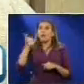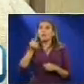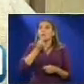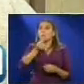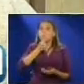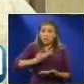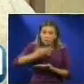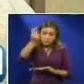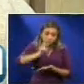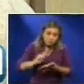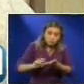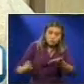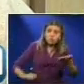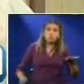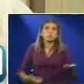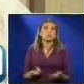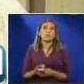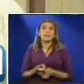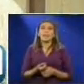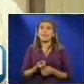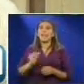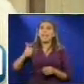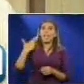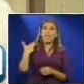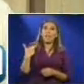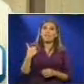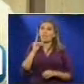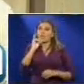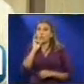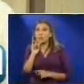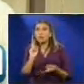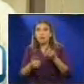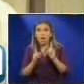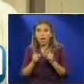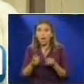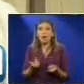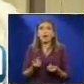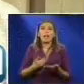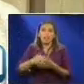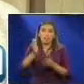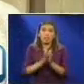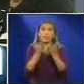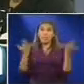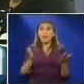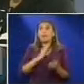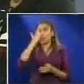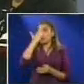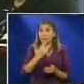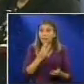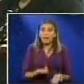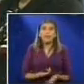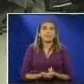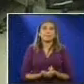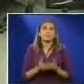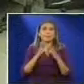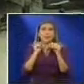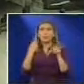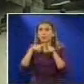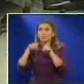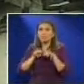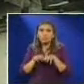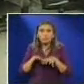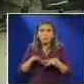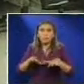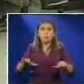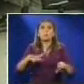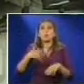en El Paladín y como jefe de información se desempeñó durante varios años en el diario La Región de aquí de Los Teques. Todas las ramas de comunicadores